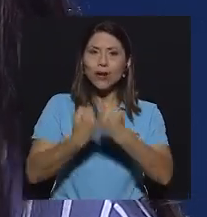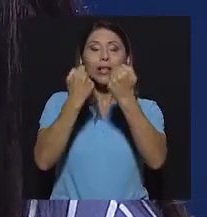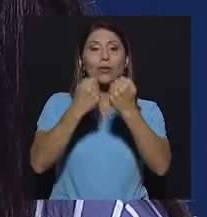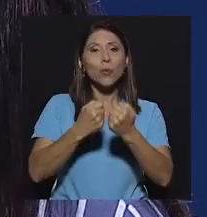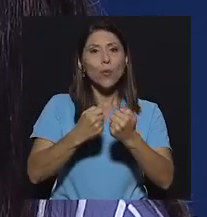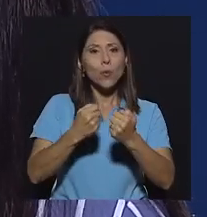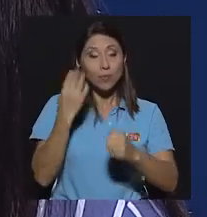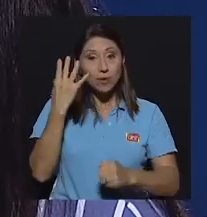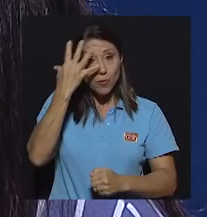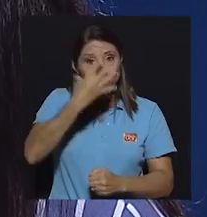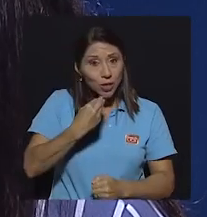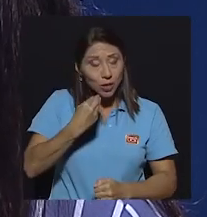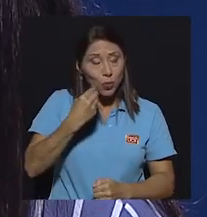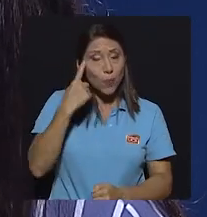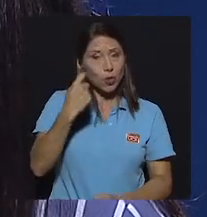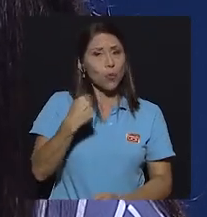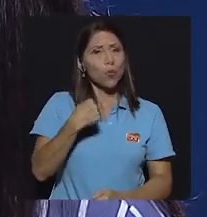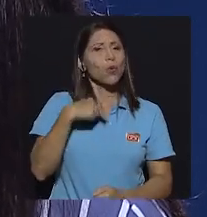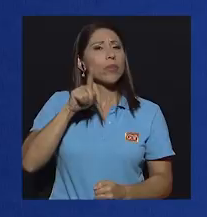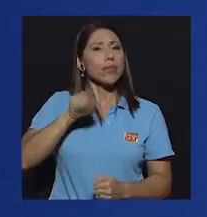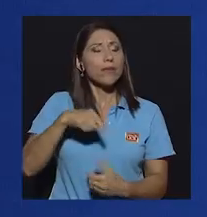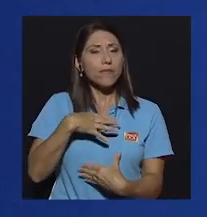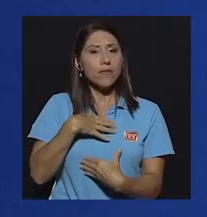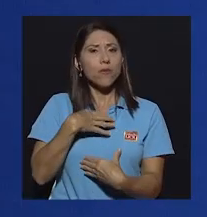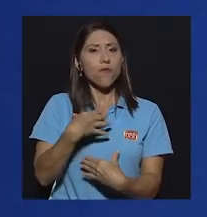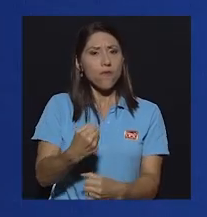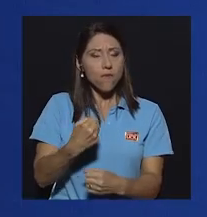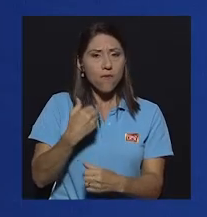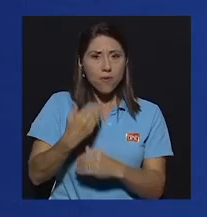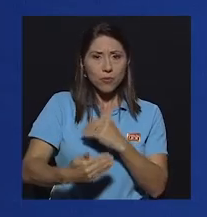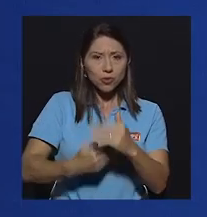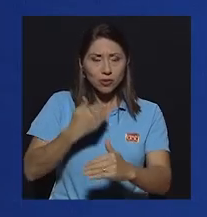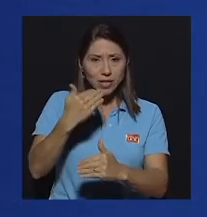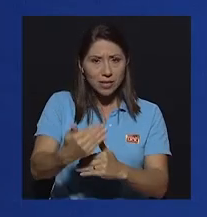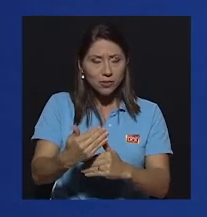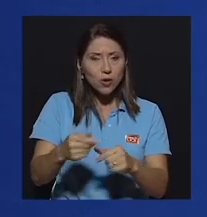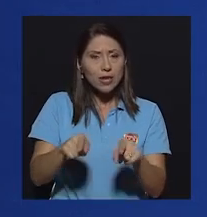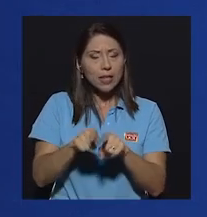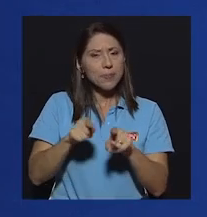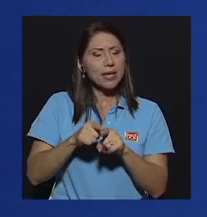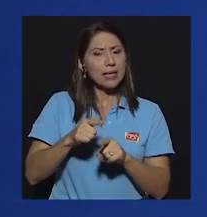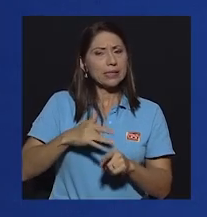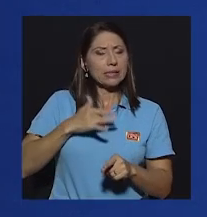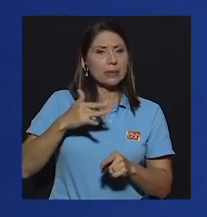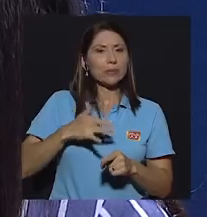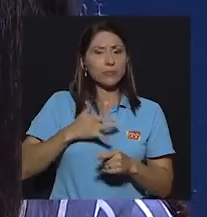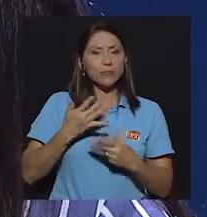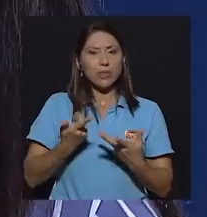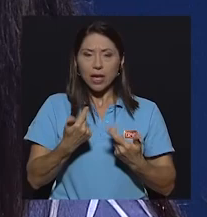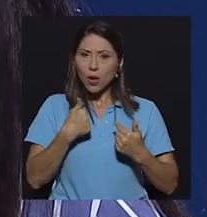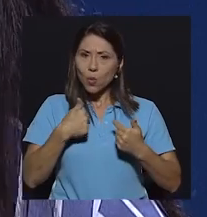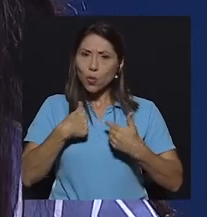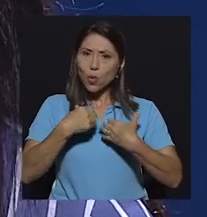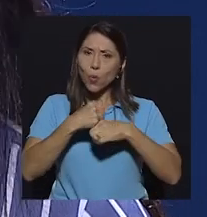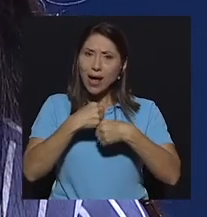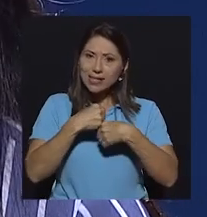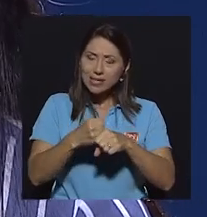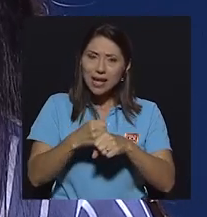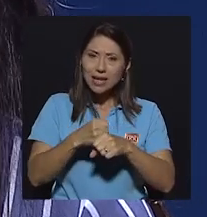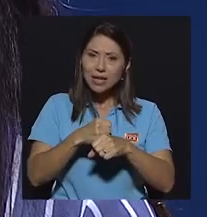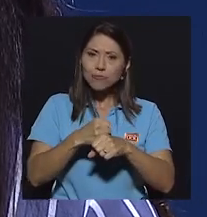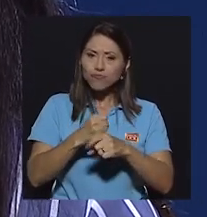que uno recibe, sin poder realmente controlar el qué, pero sí con el cómo quiero montar la historia